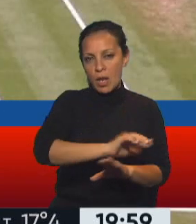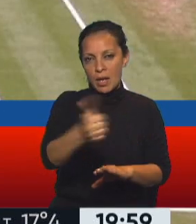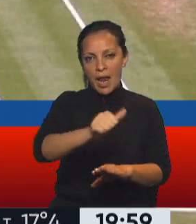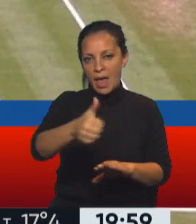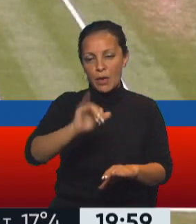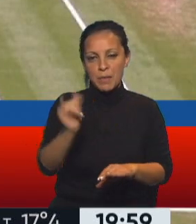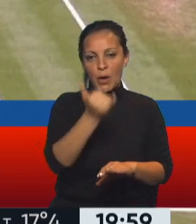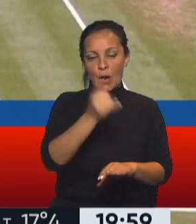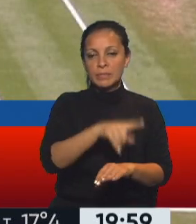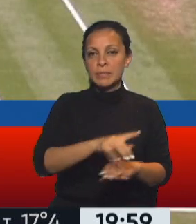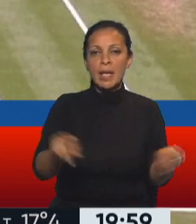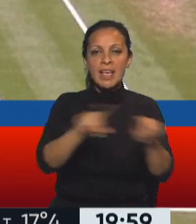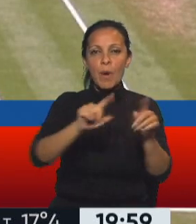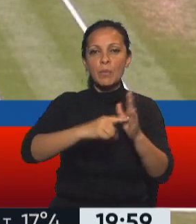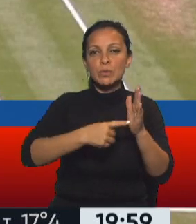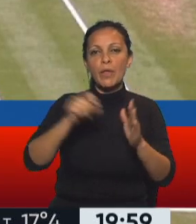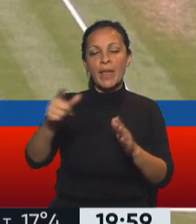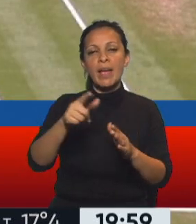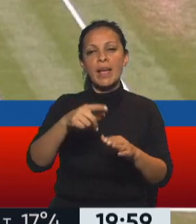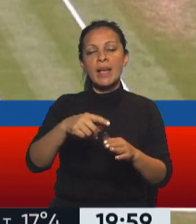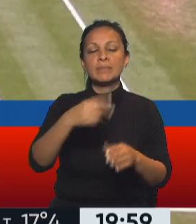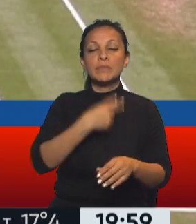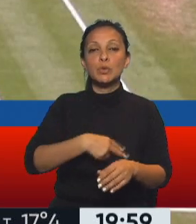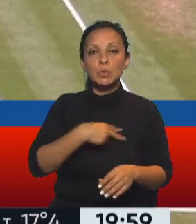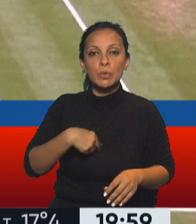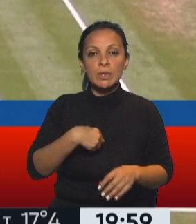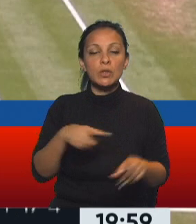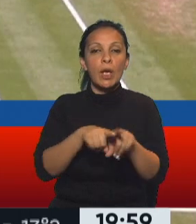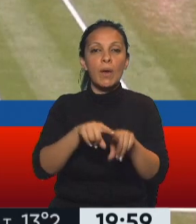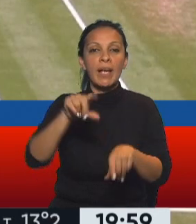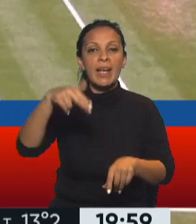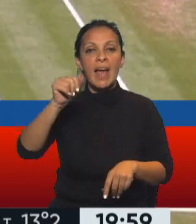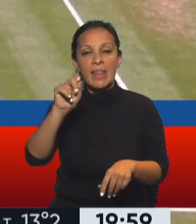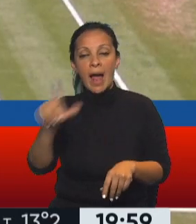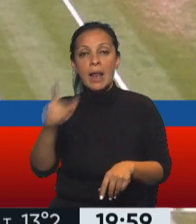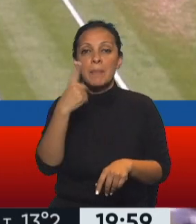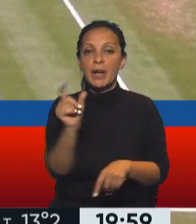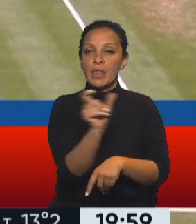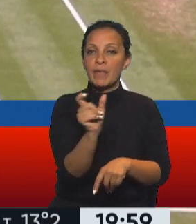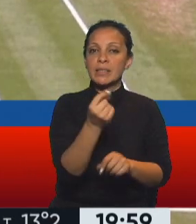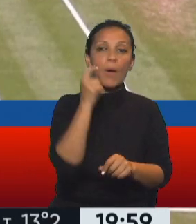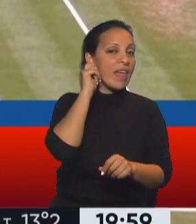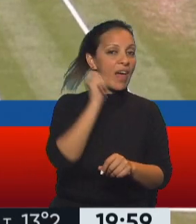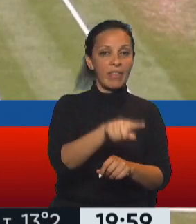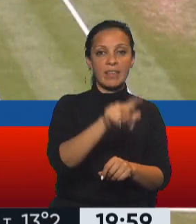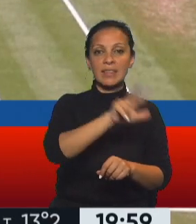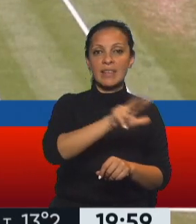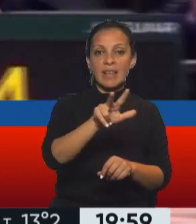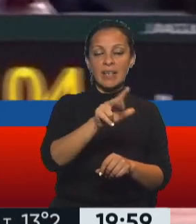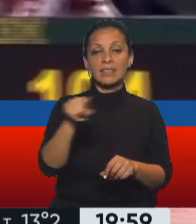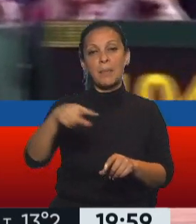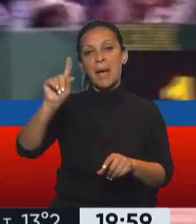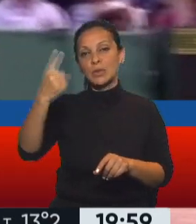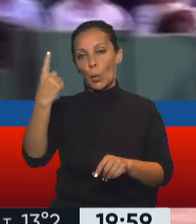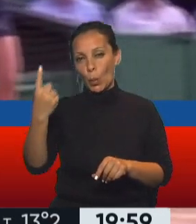del suizo como la de Rafael Nadal. La única diferencia es que tiene 33 años, uno menos que Nadal,